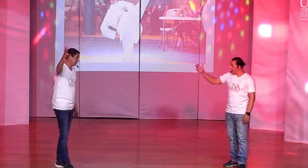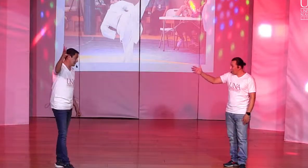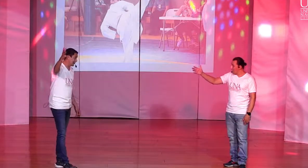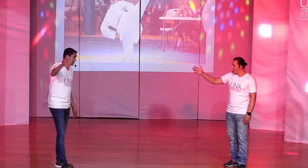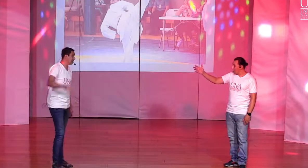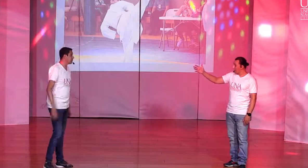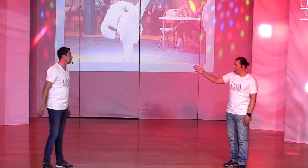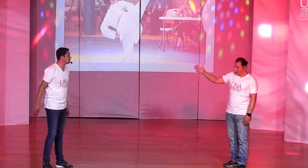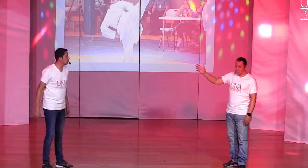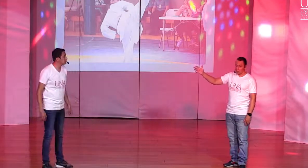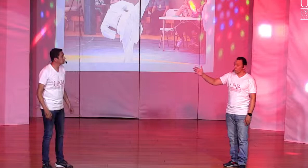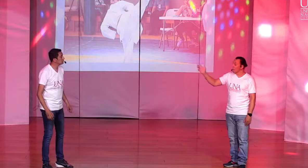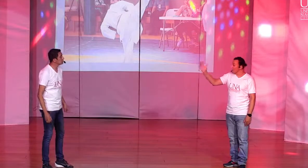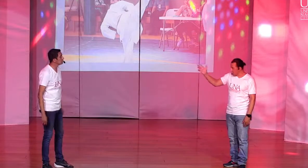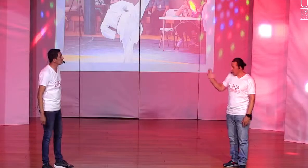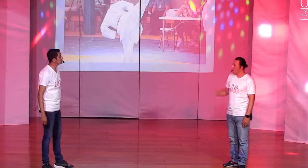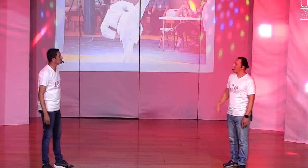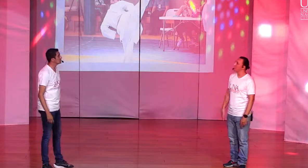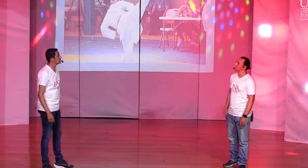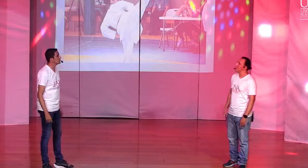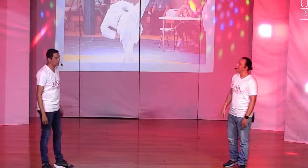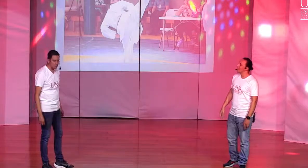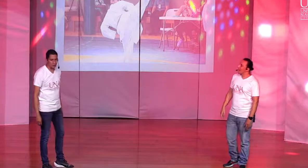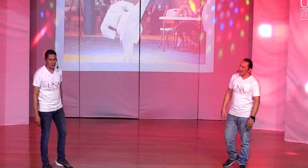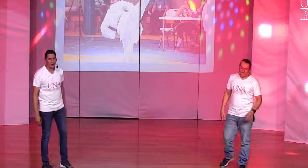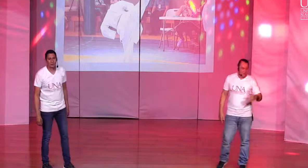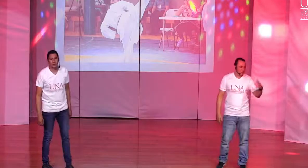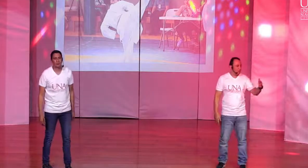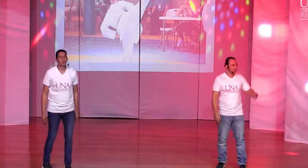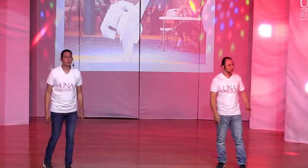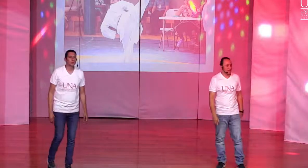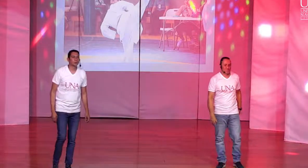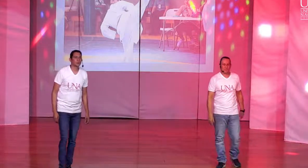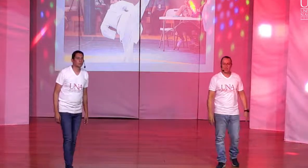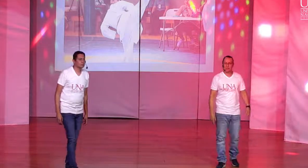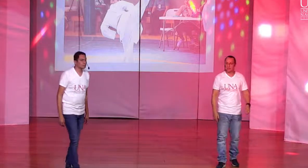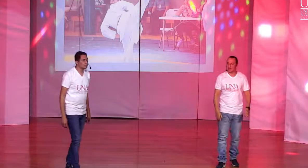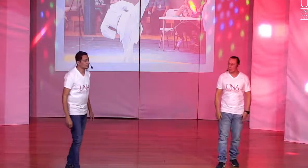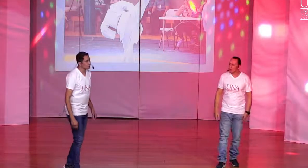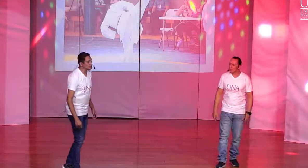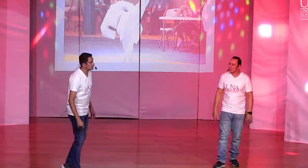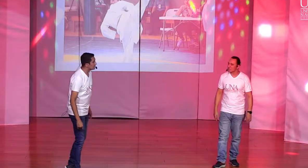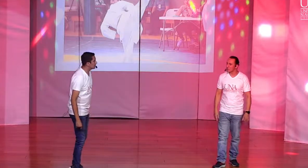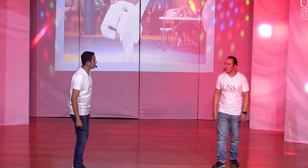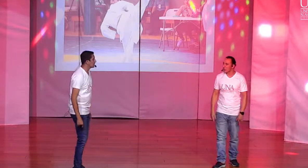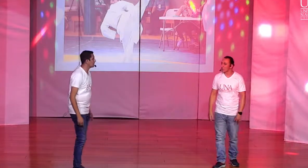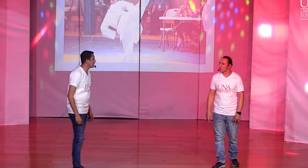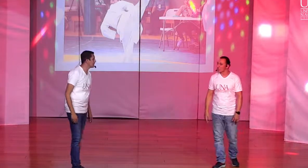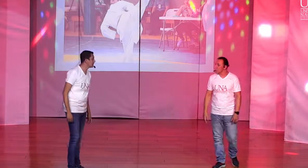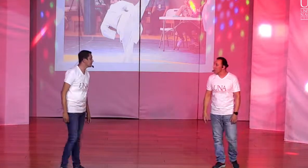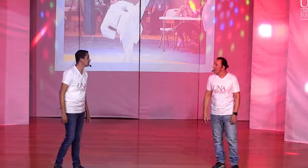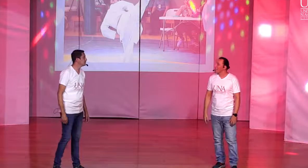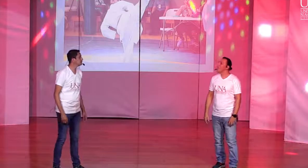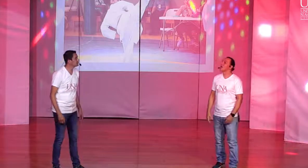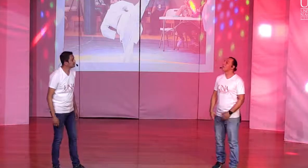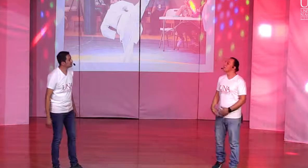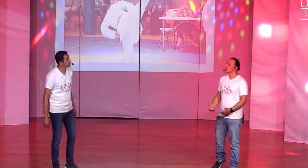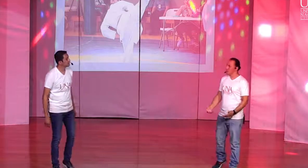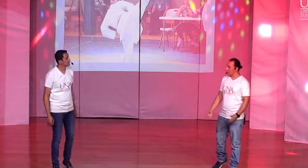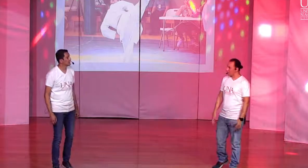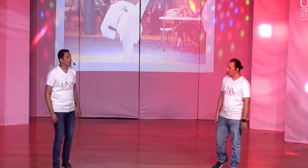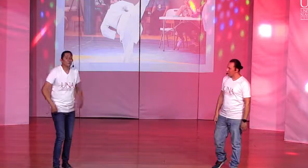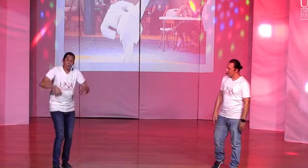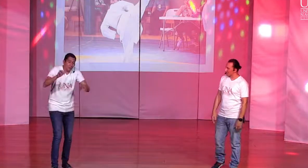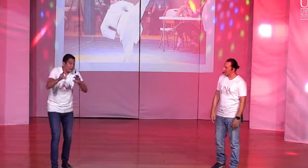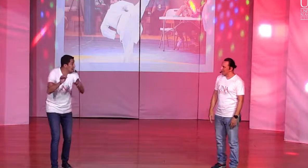esa amigo, pero esa evaluación. La evaluación. Pero le tengo una buena noticia. Sí, señor. Aquí las compañeras del Departamento de Orientación y Psicología nos están diciendo que hay